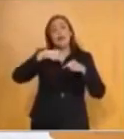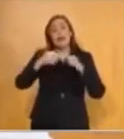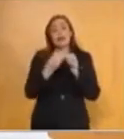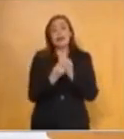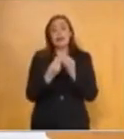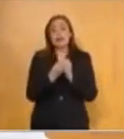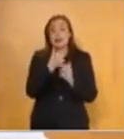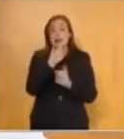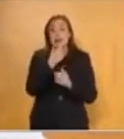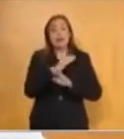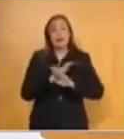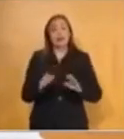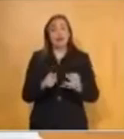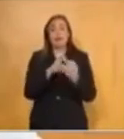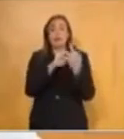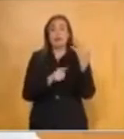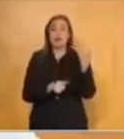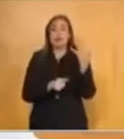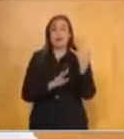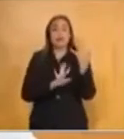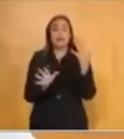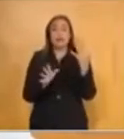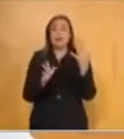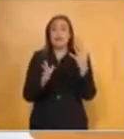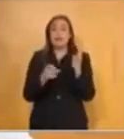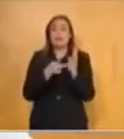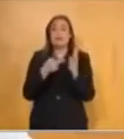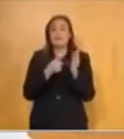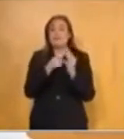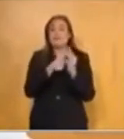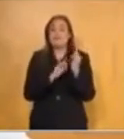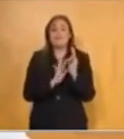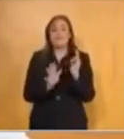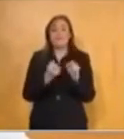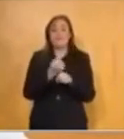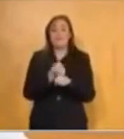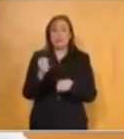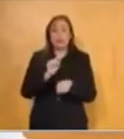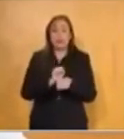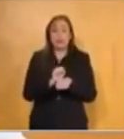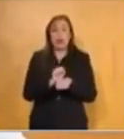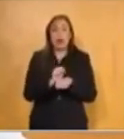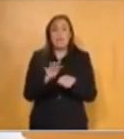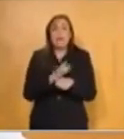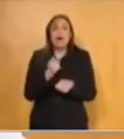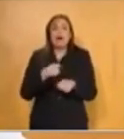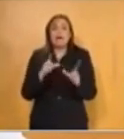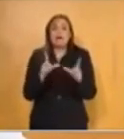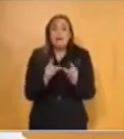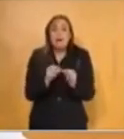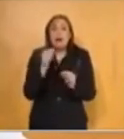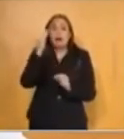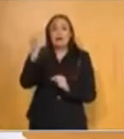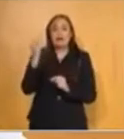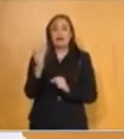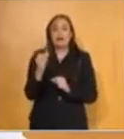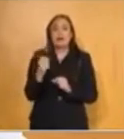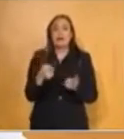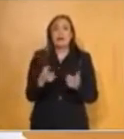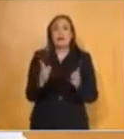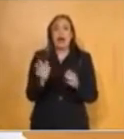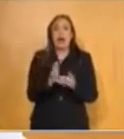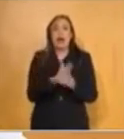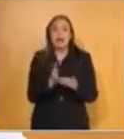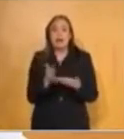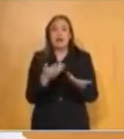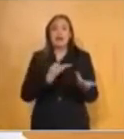veces por semana y no podemos tener un gran avance si además de que es poco tiempo, lo hacemos en español. Por esas razones